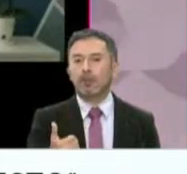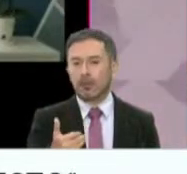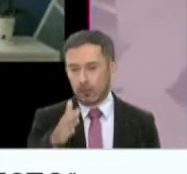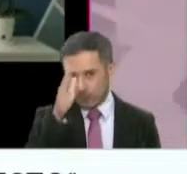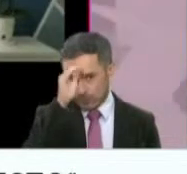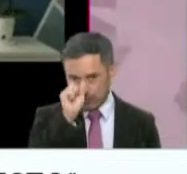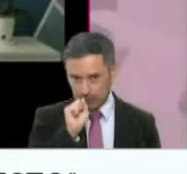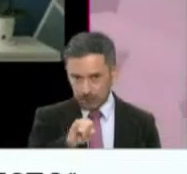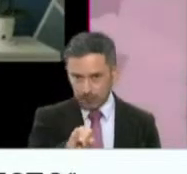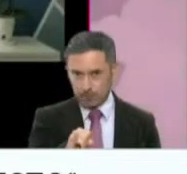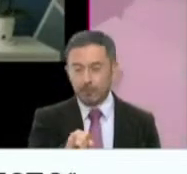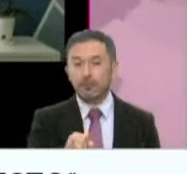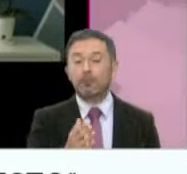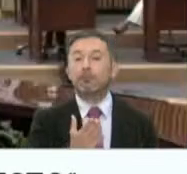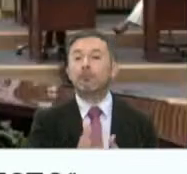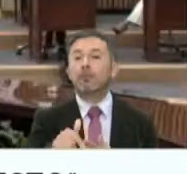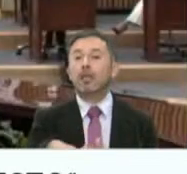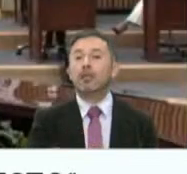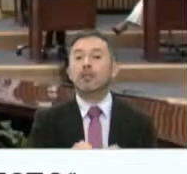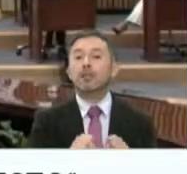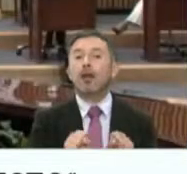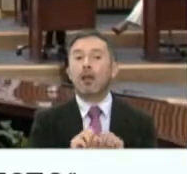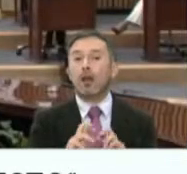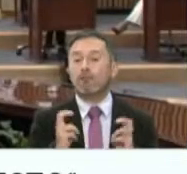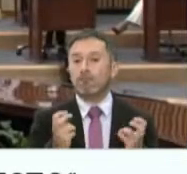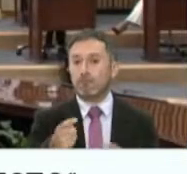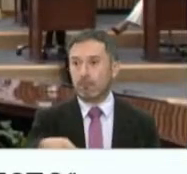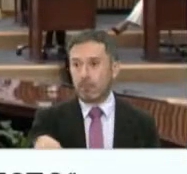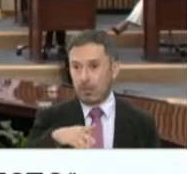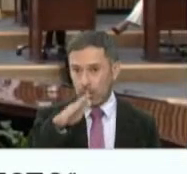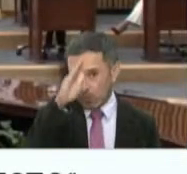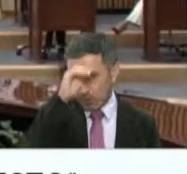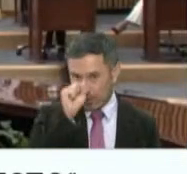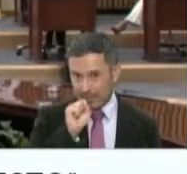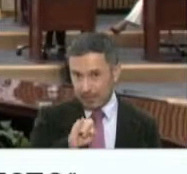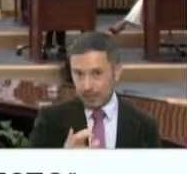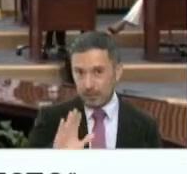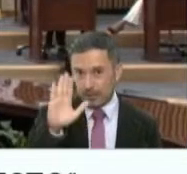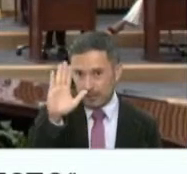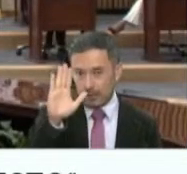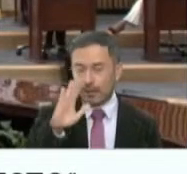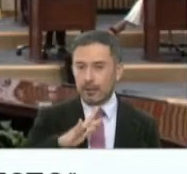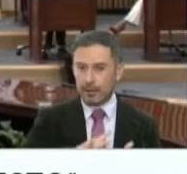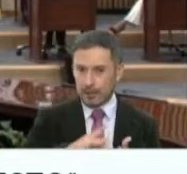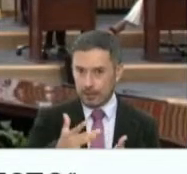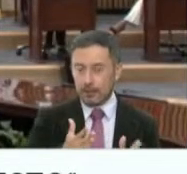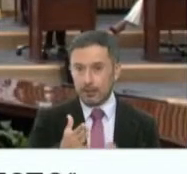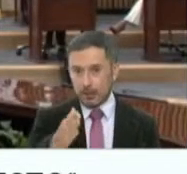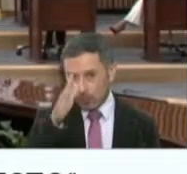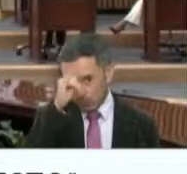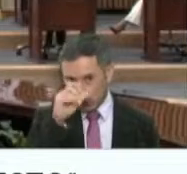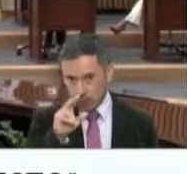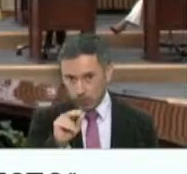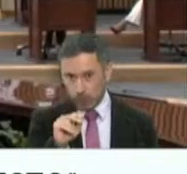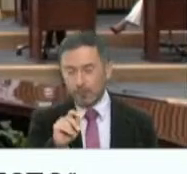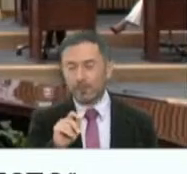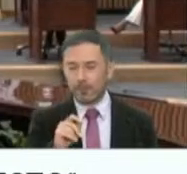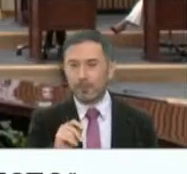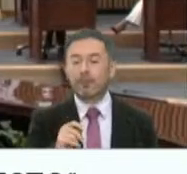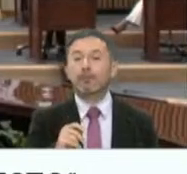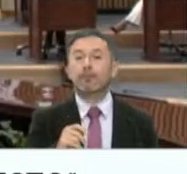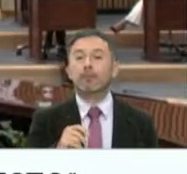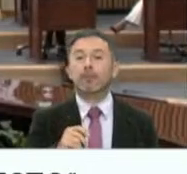que establece la ley. Entonces, eso también podría decidir la Corte, pero pues habrá que ver finalmente qué determinación toma,